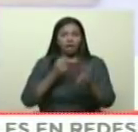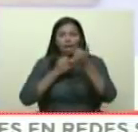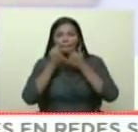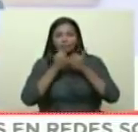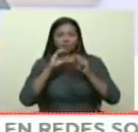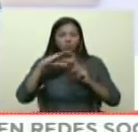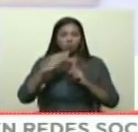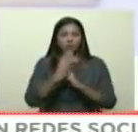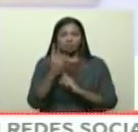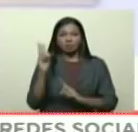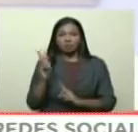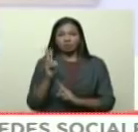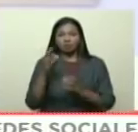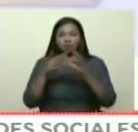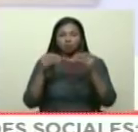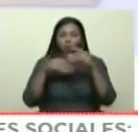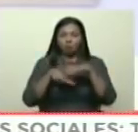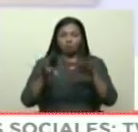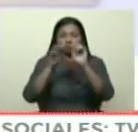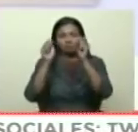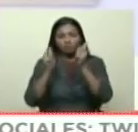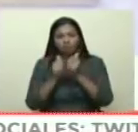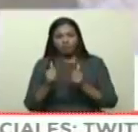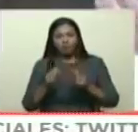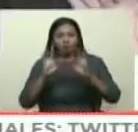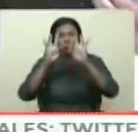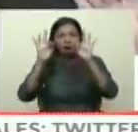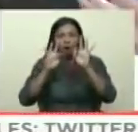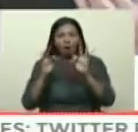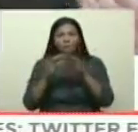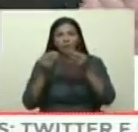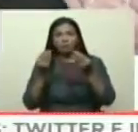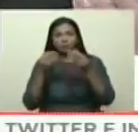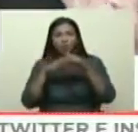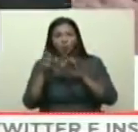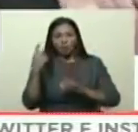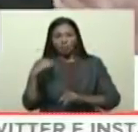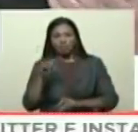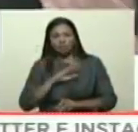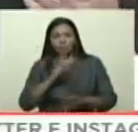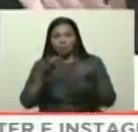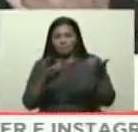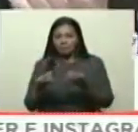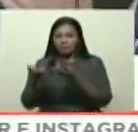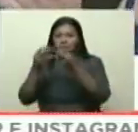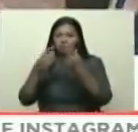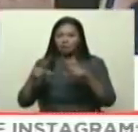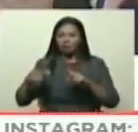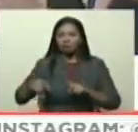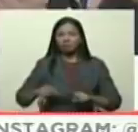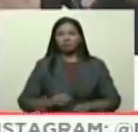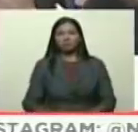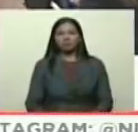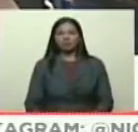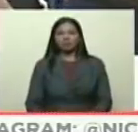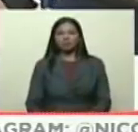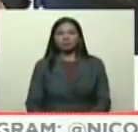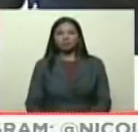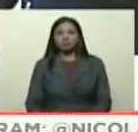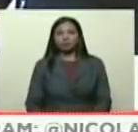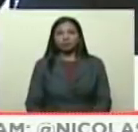cultural de Venezuela en todas sus formas de existencia. Bienvenida a la diversidad.